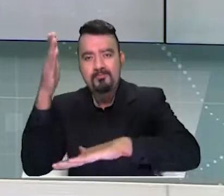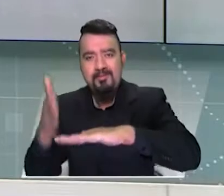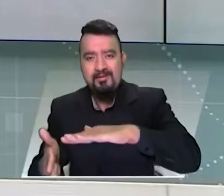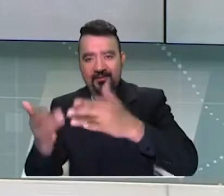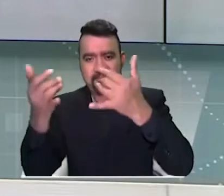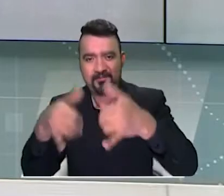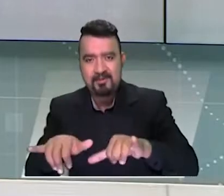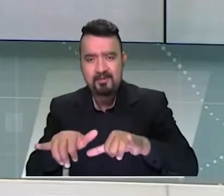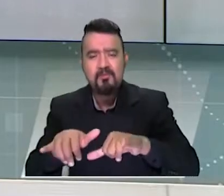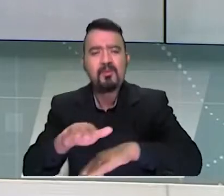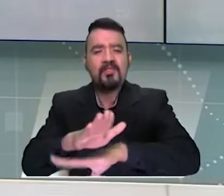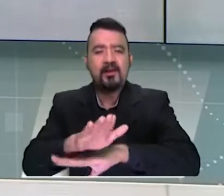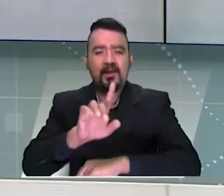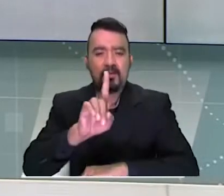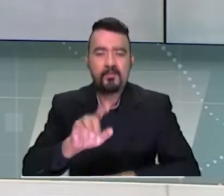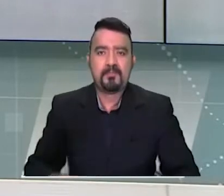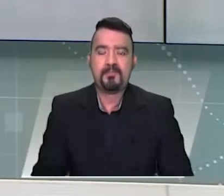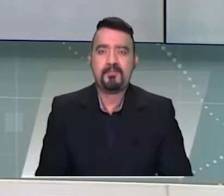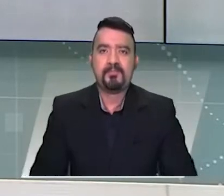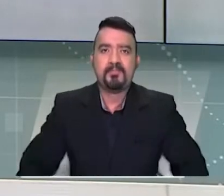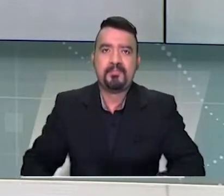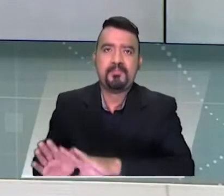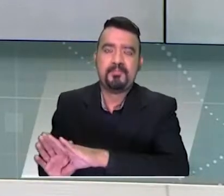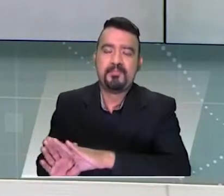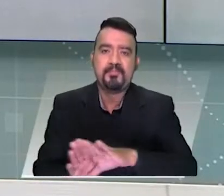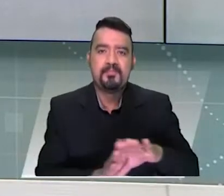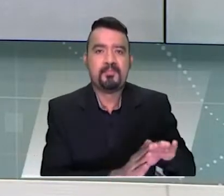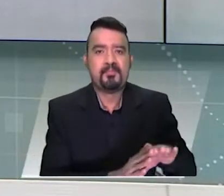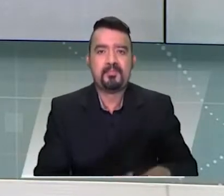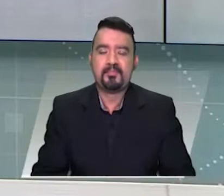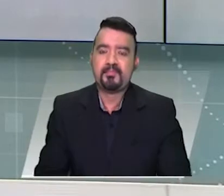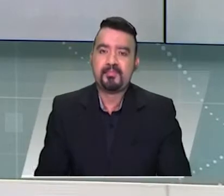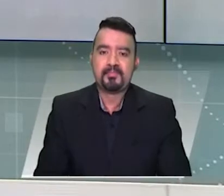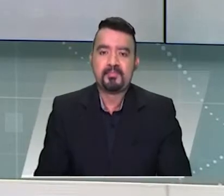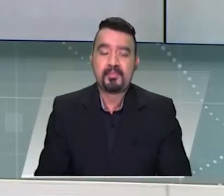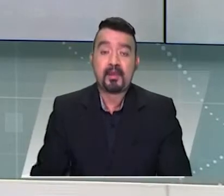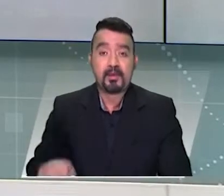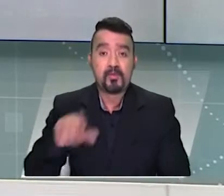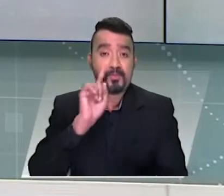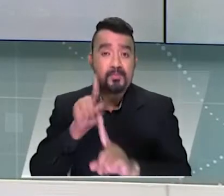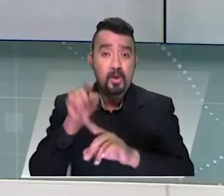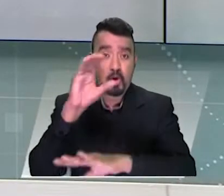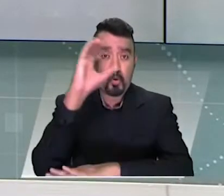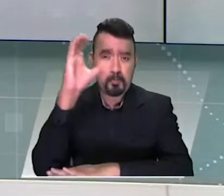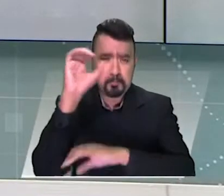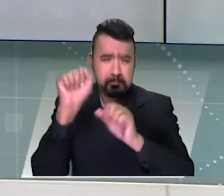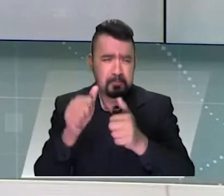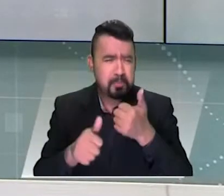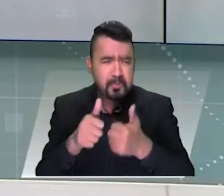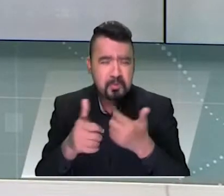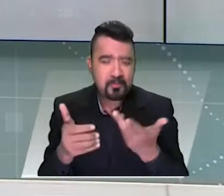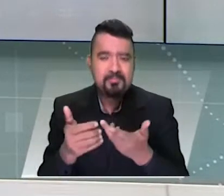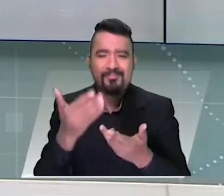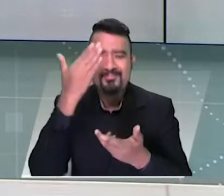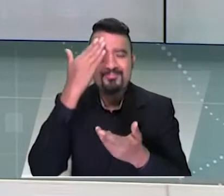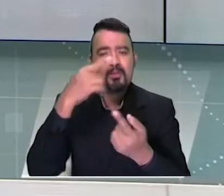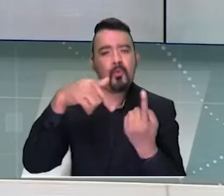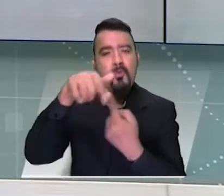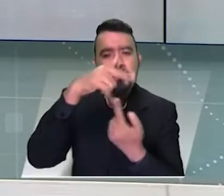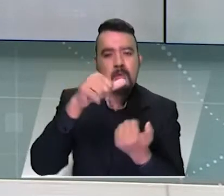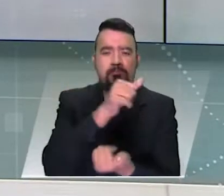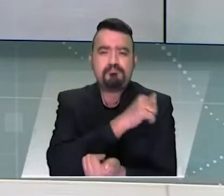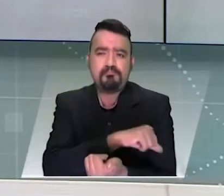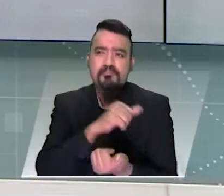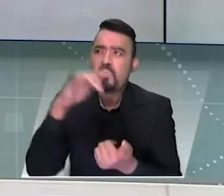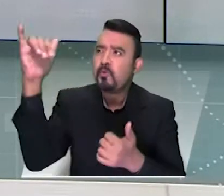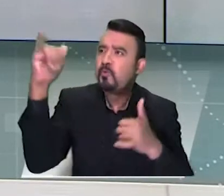más información económica colombia la apuesta a seguir potenciando el turismo por este motivo se impulsó una oferta que se adapta y se conecta con